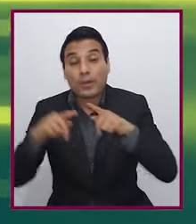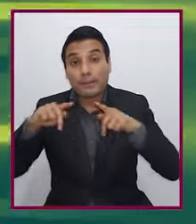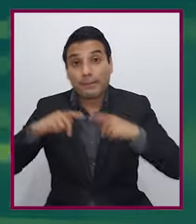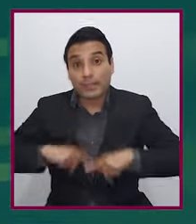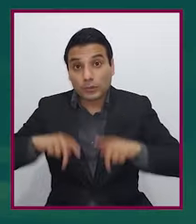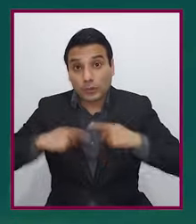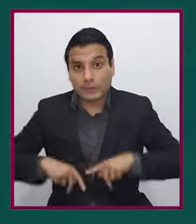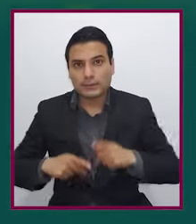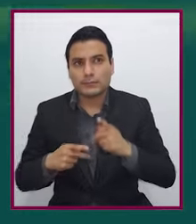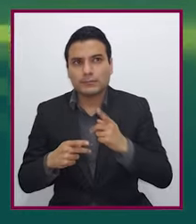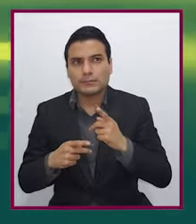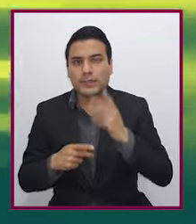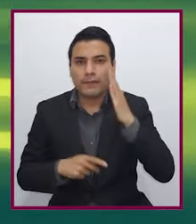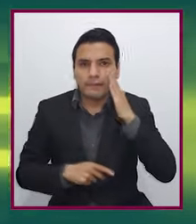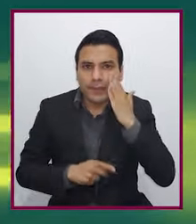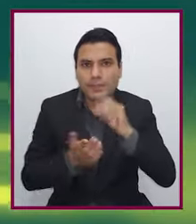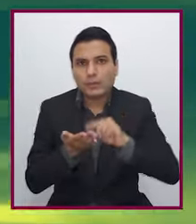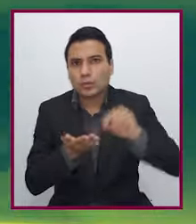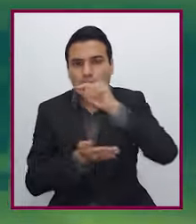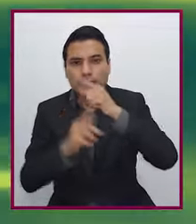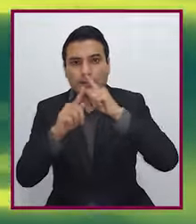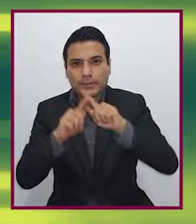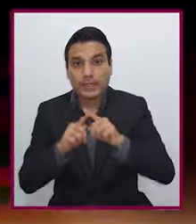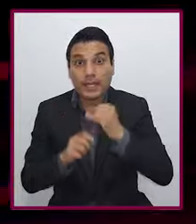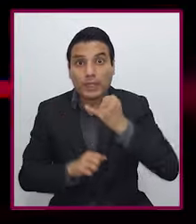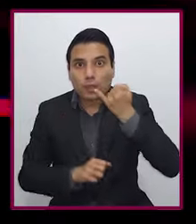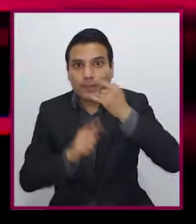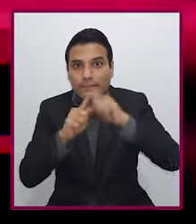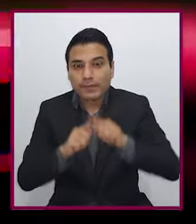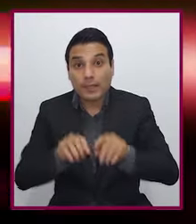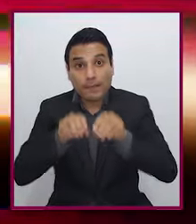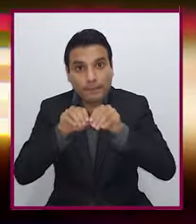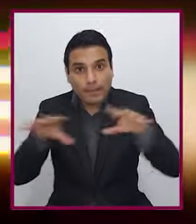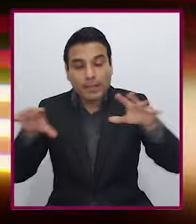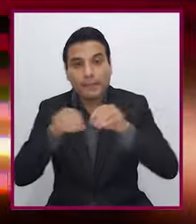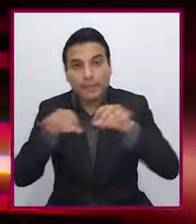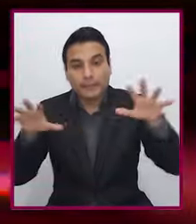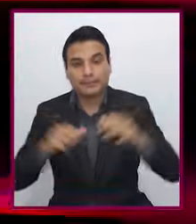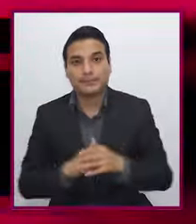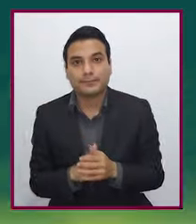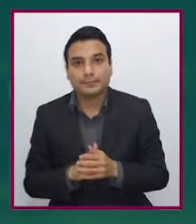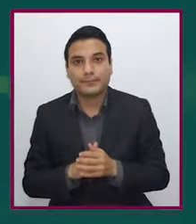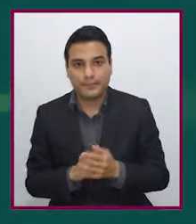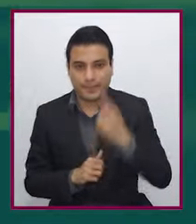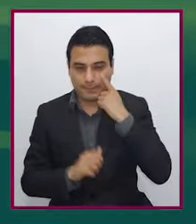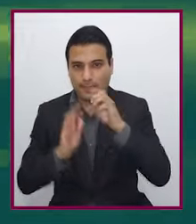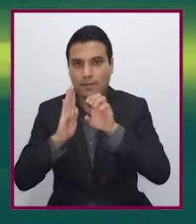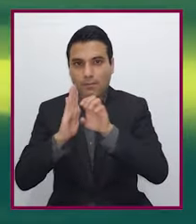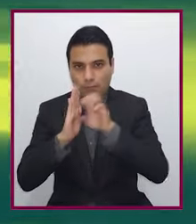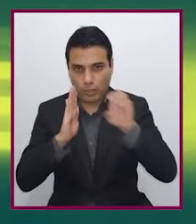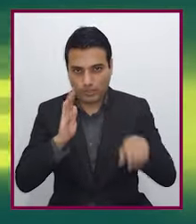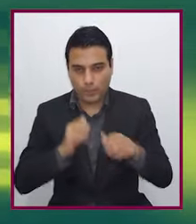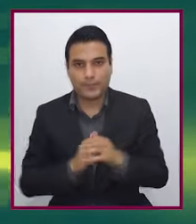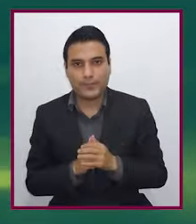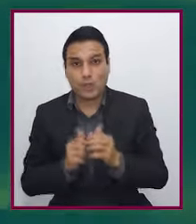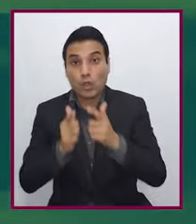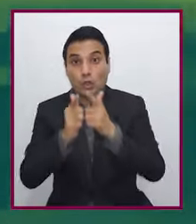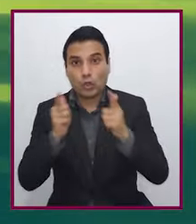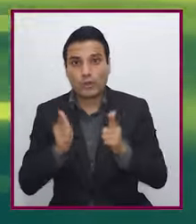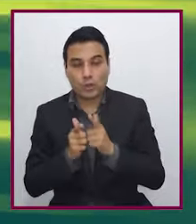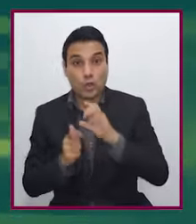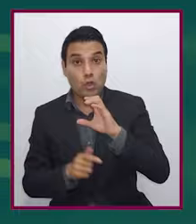medios digitales para difundir información en otras lenguas. ¿En serio, Axel? ¿Quiénes? Cuéntame. Se trata del colectivo